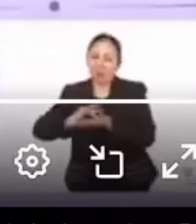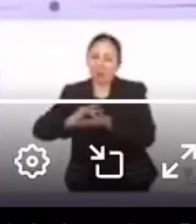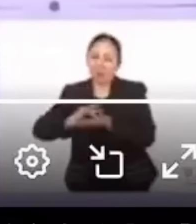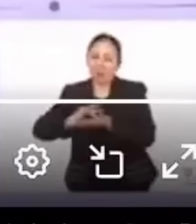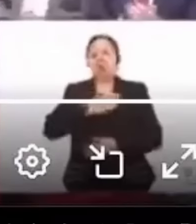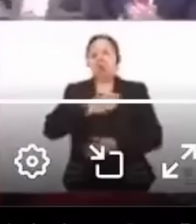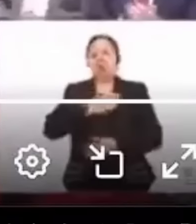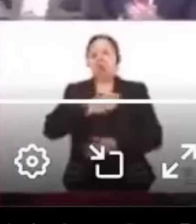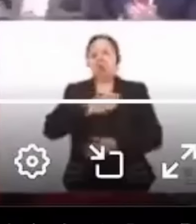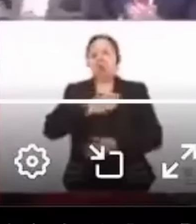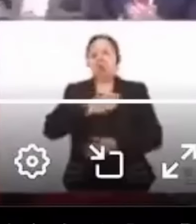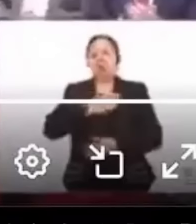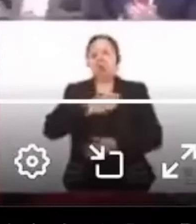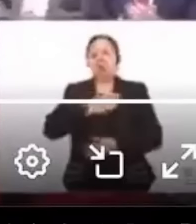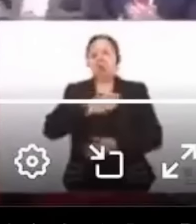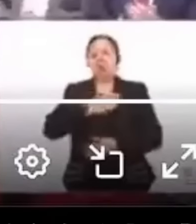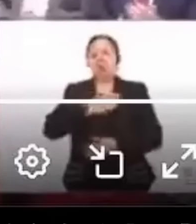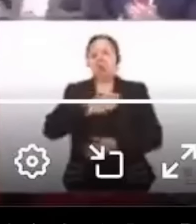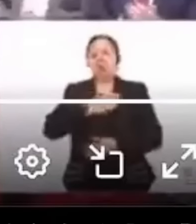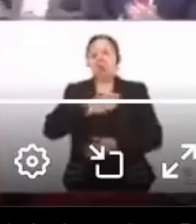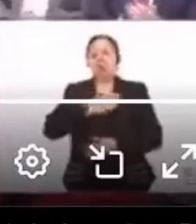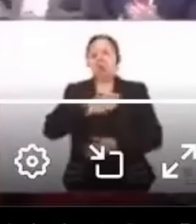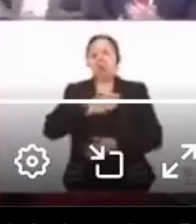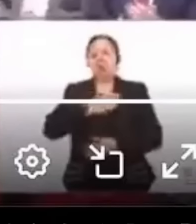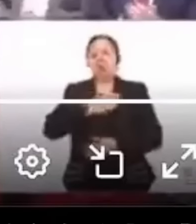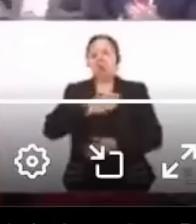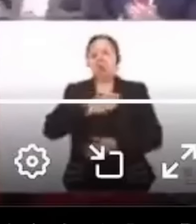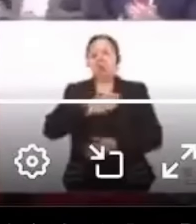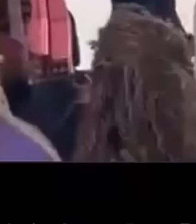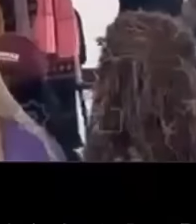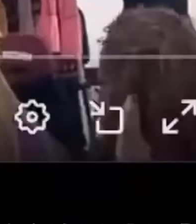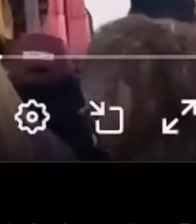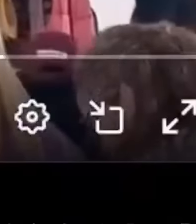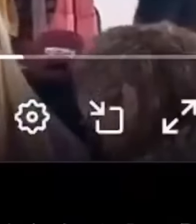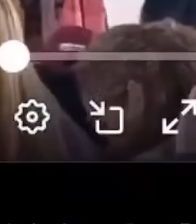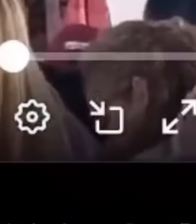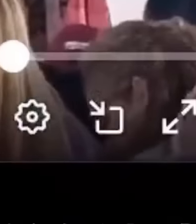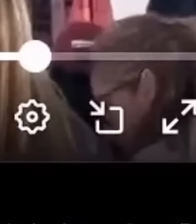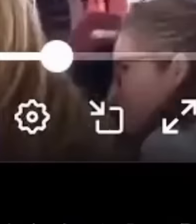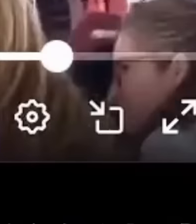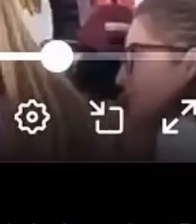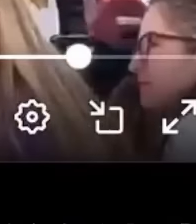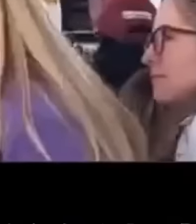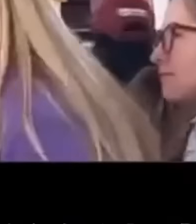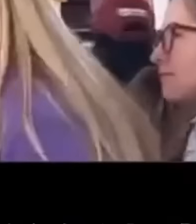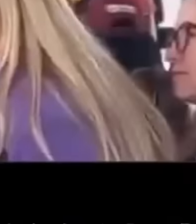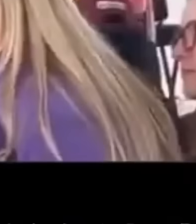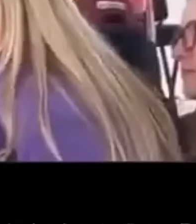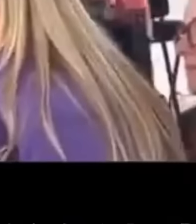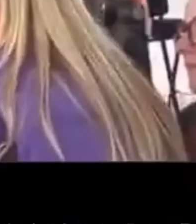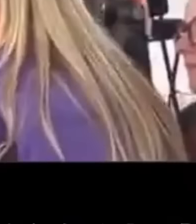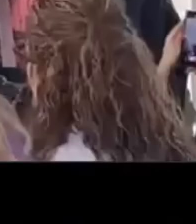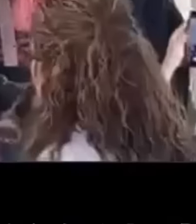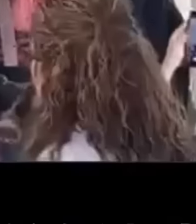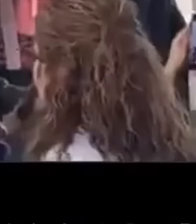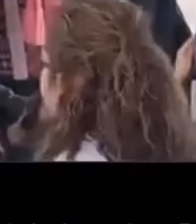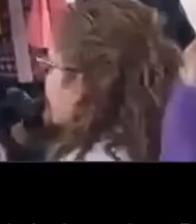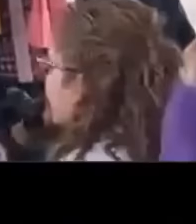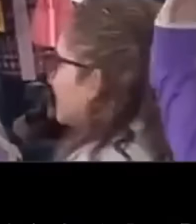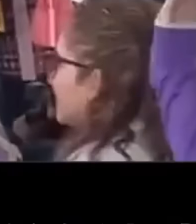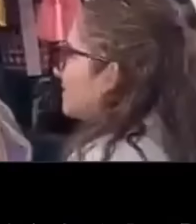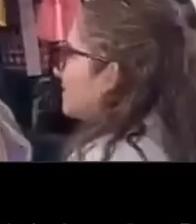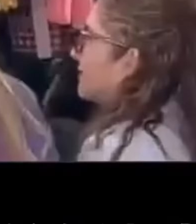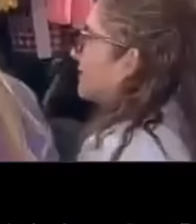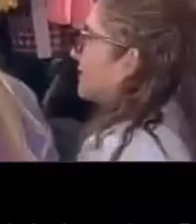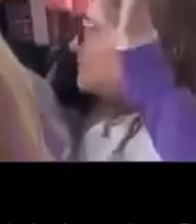justicia. Pues ahí está velando por la justicia. Esa es Ernestina Godoy que ahora los pone a temblar a cada uno